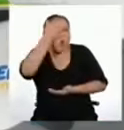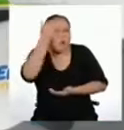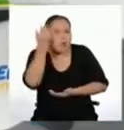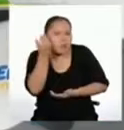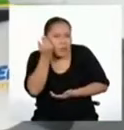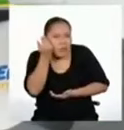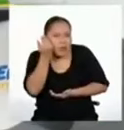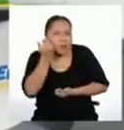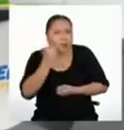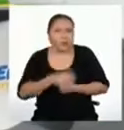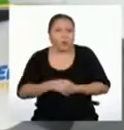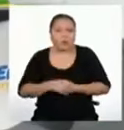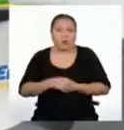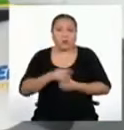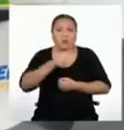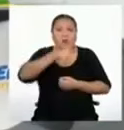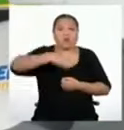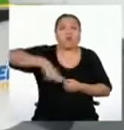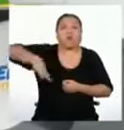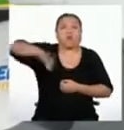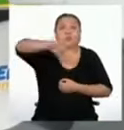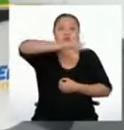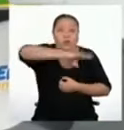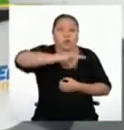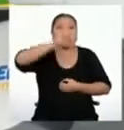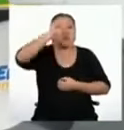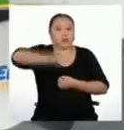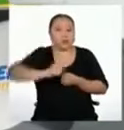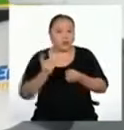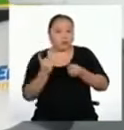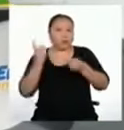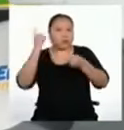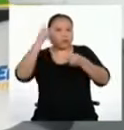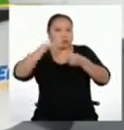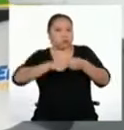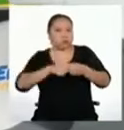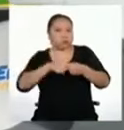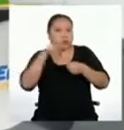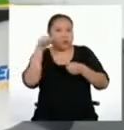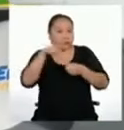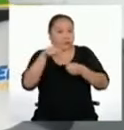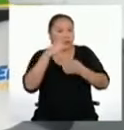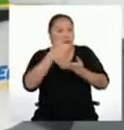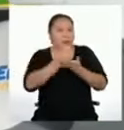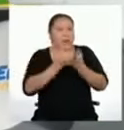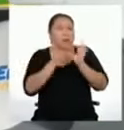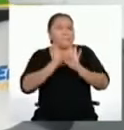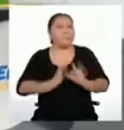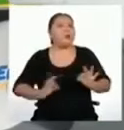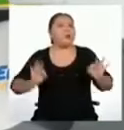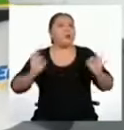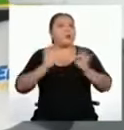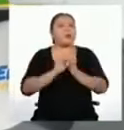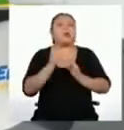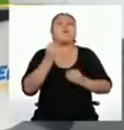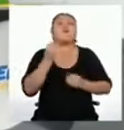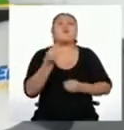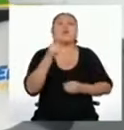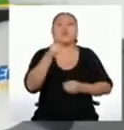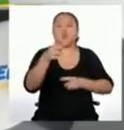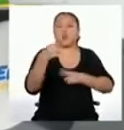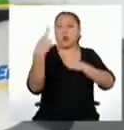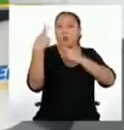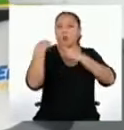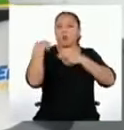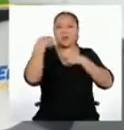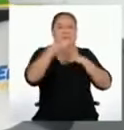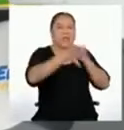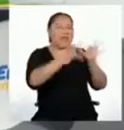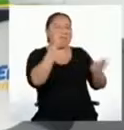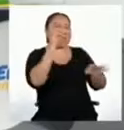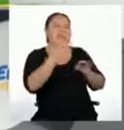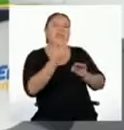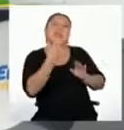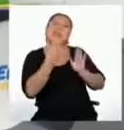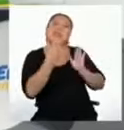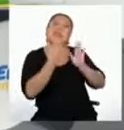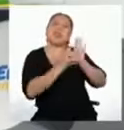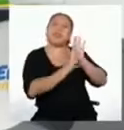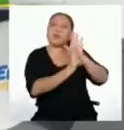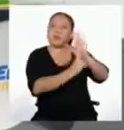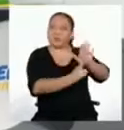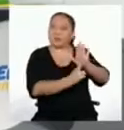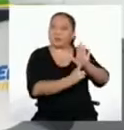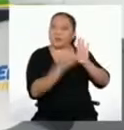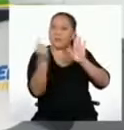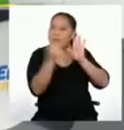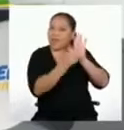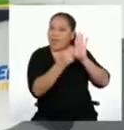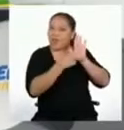nosotros formamos parte importante de este orden, porque tenemos la responsabilidad de elegir a conciencia sobre quienes nos representan en la